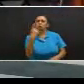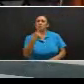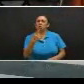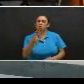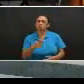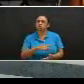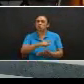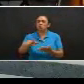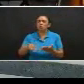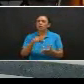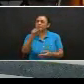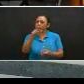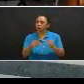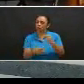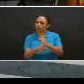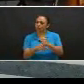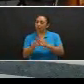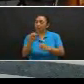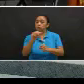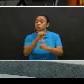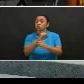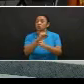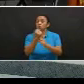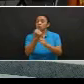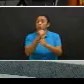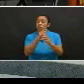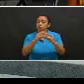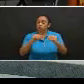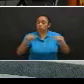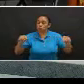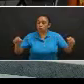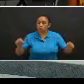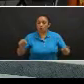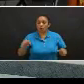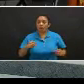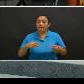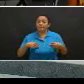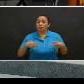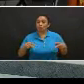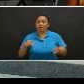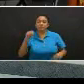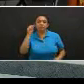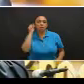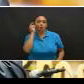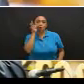has encontrado solución. Pero has oído de un Jesús.